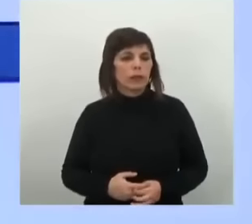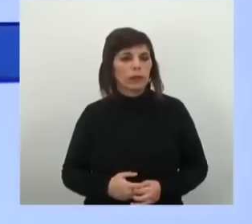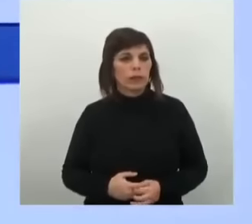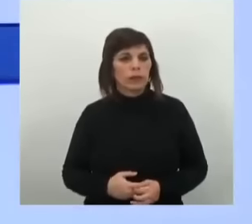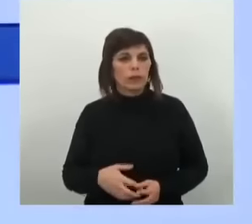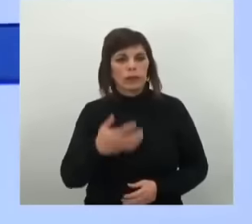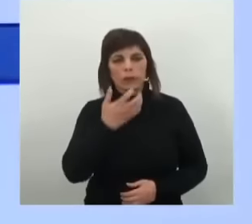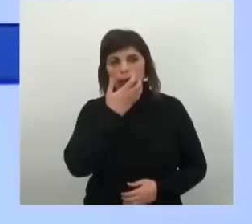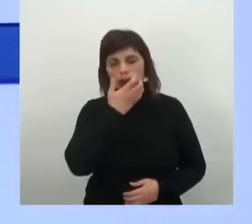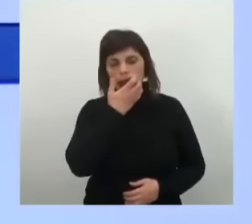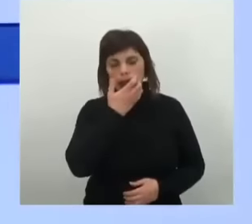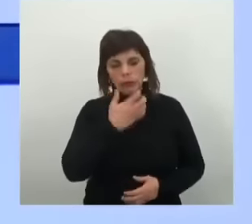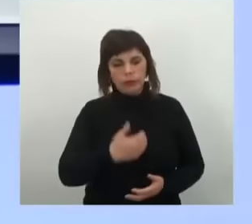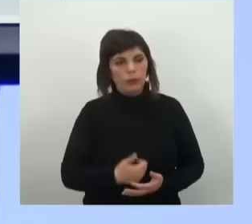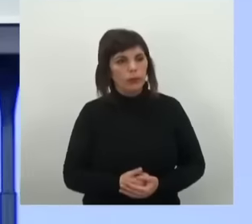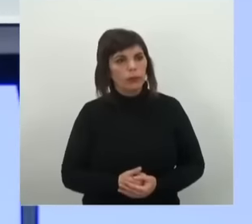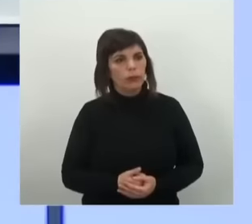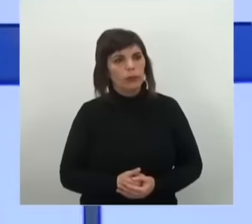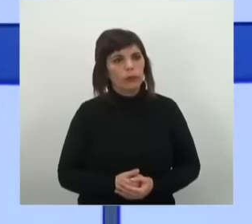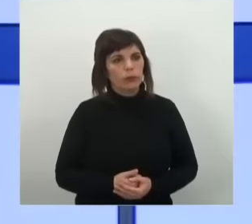si hay alguien que